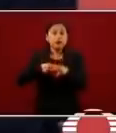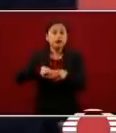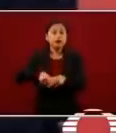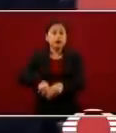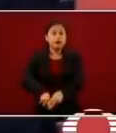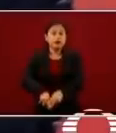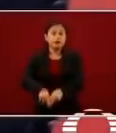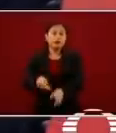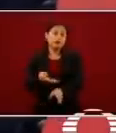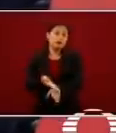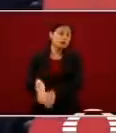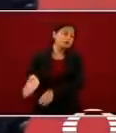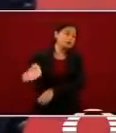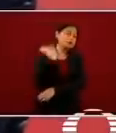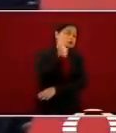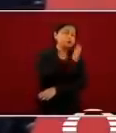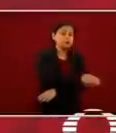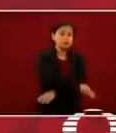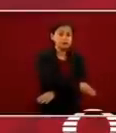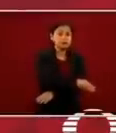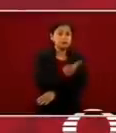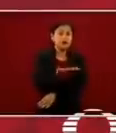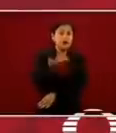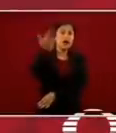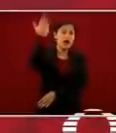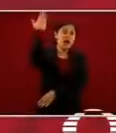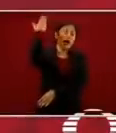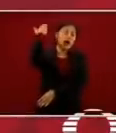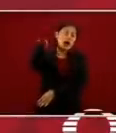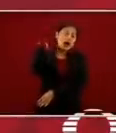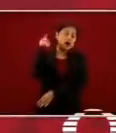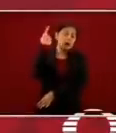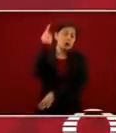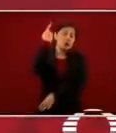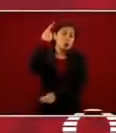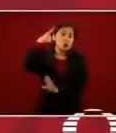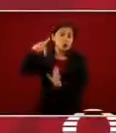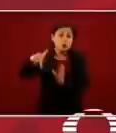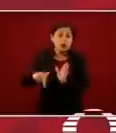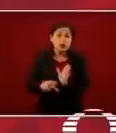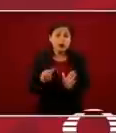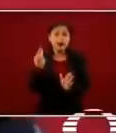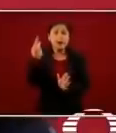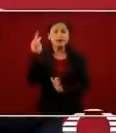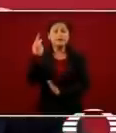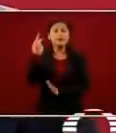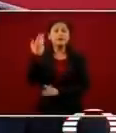érase una vez un gobierno